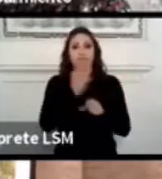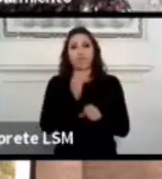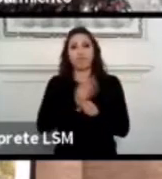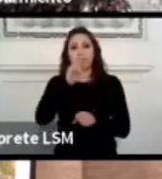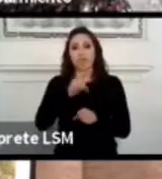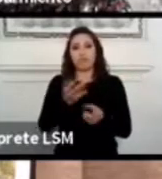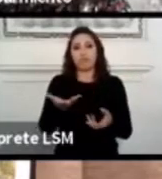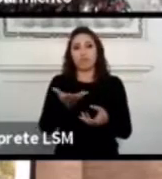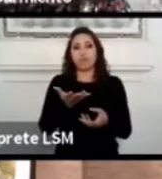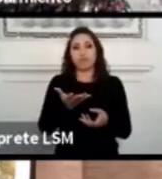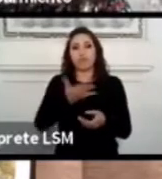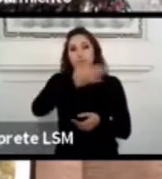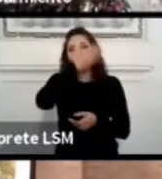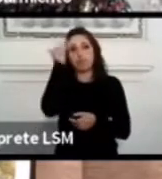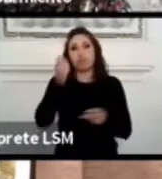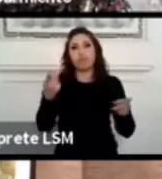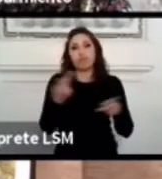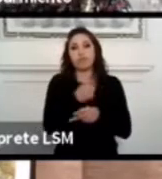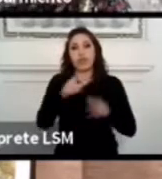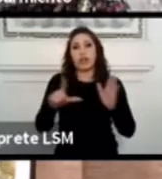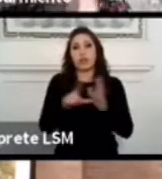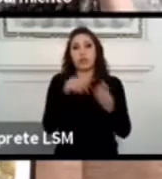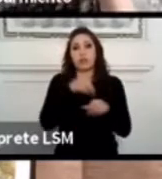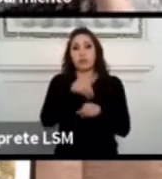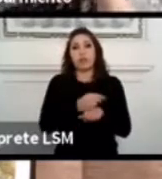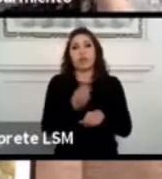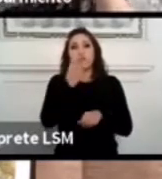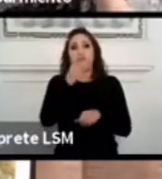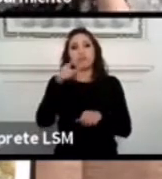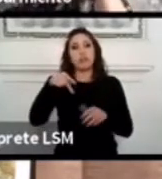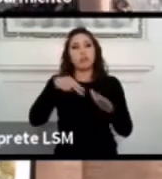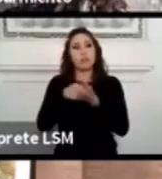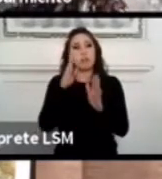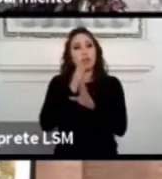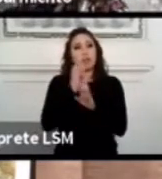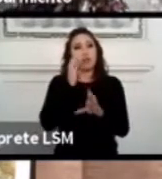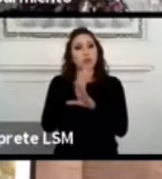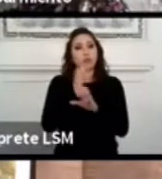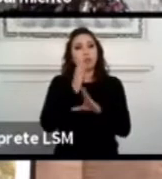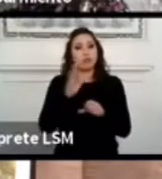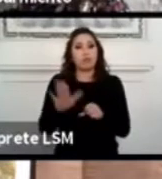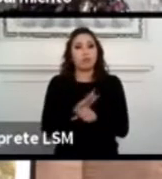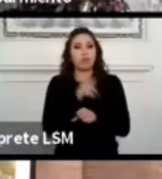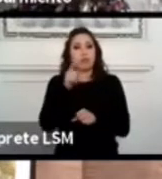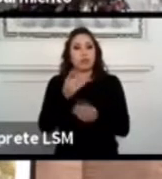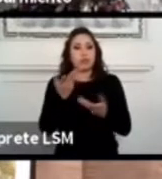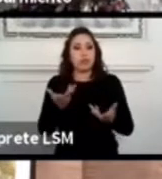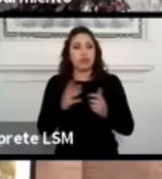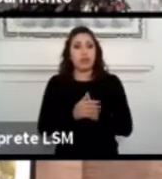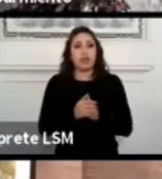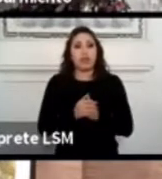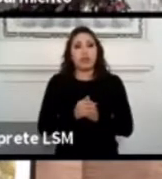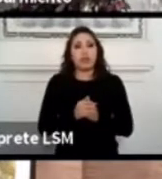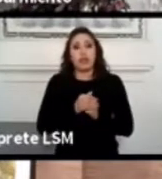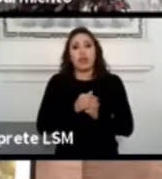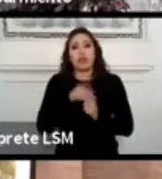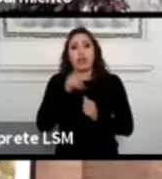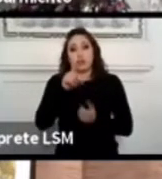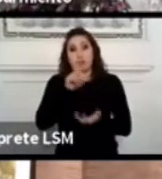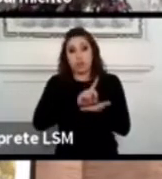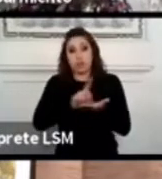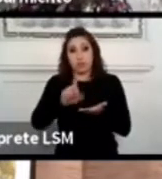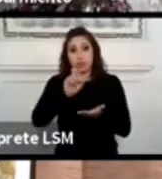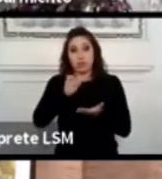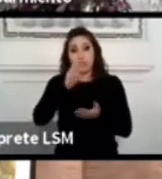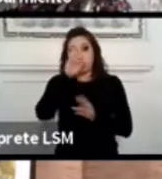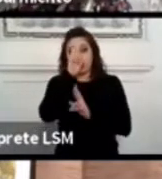sobre la línea 3 del metrobús ya que bajo el contexto de los derechos fundamentales de barrios y pueblos originarios de